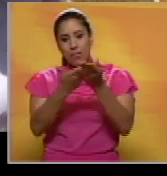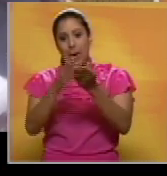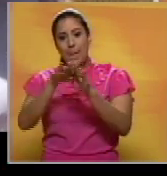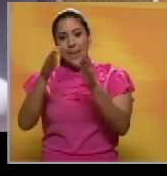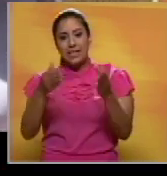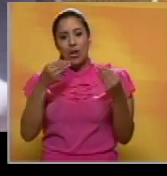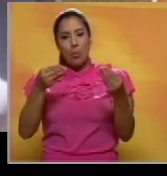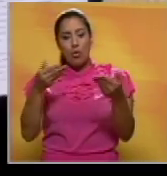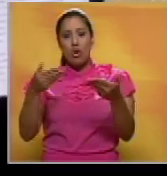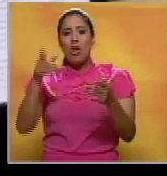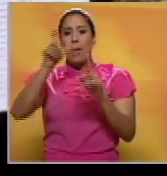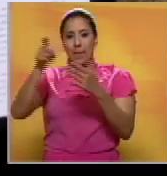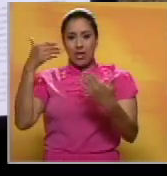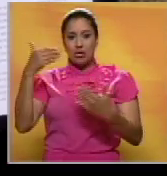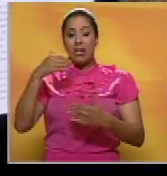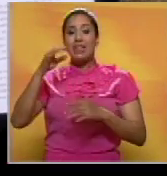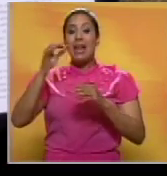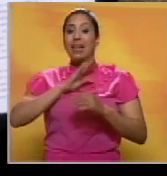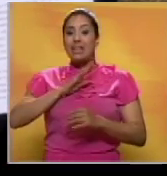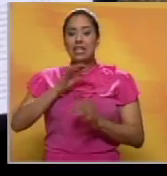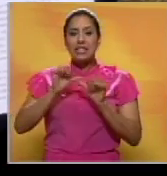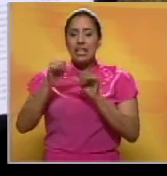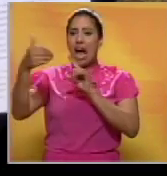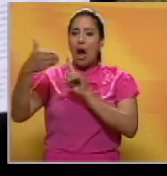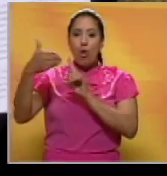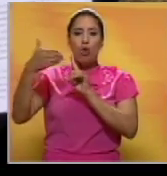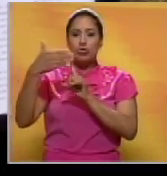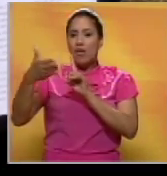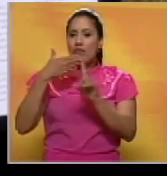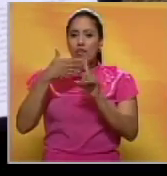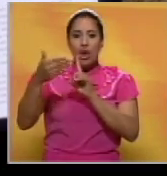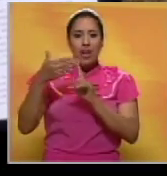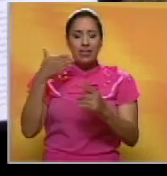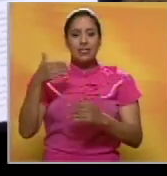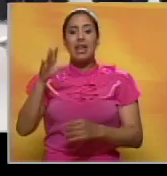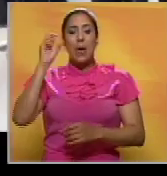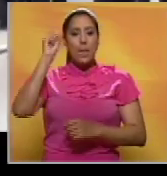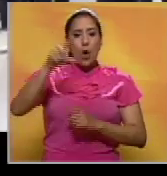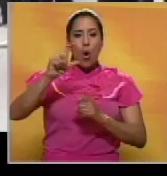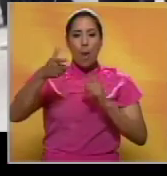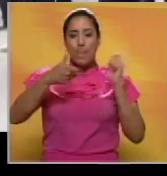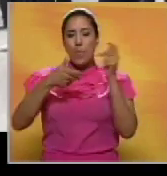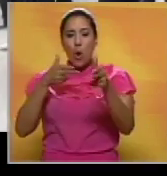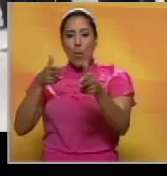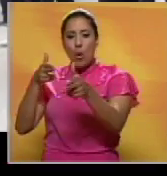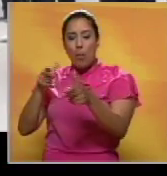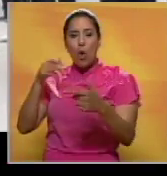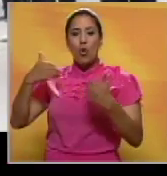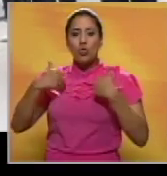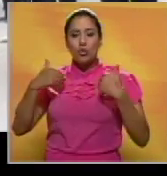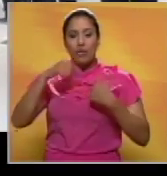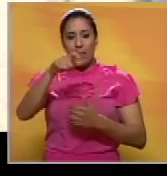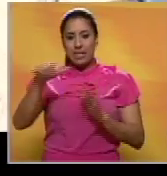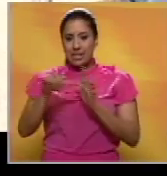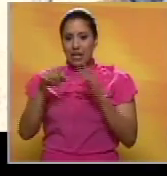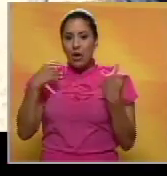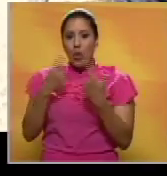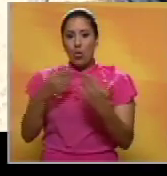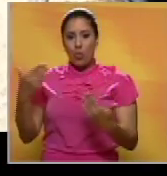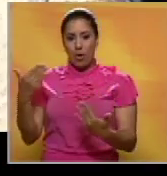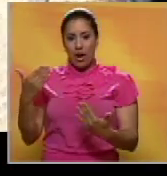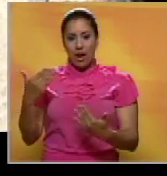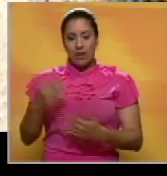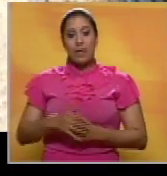Ministerio Público de cómo los organismos de seguridad continúan actuando violentamente, lanzando bombas, disparando y amedrentando a los vecinos de la